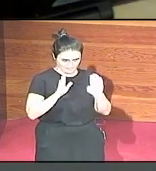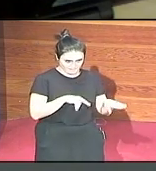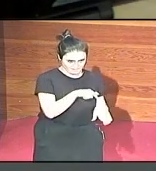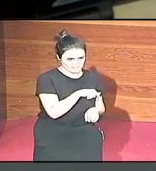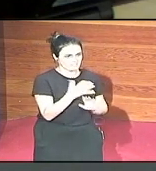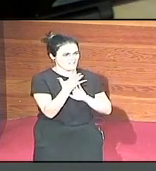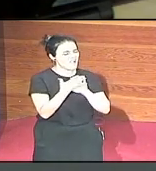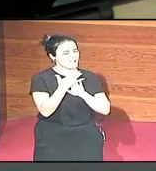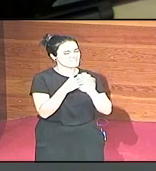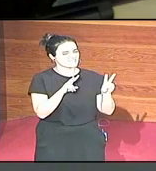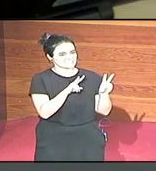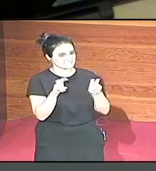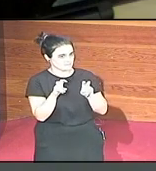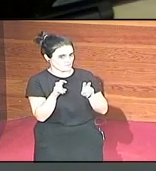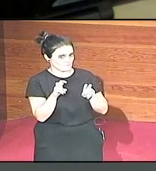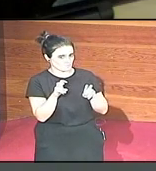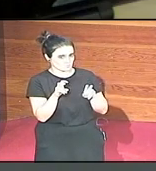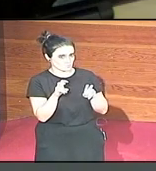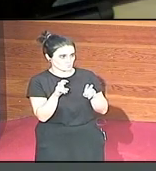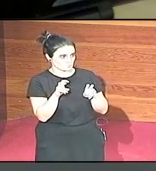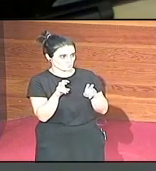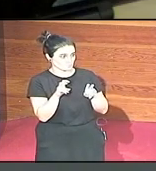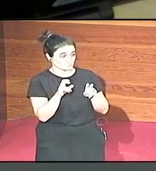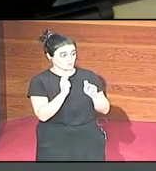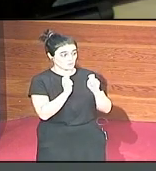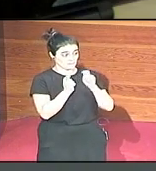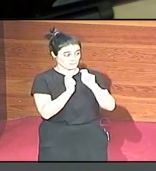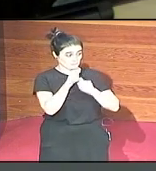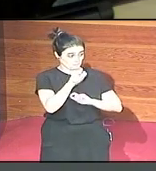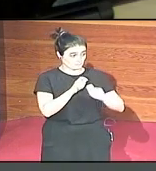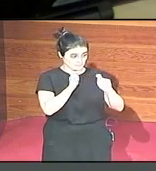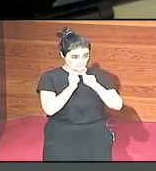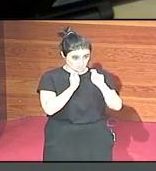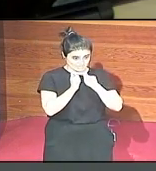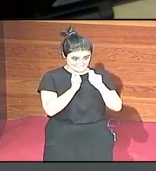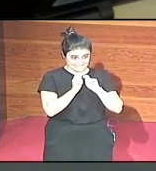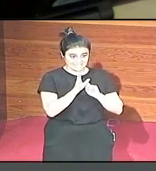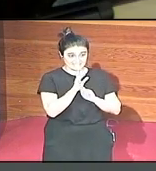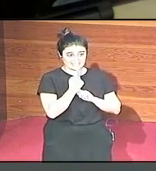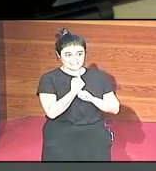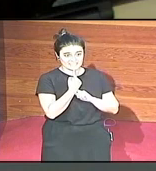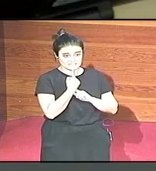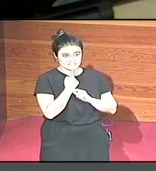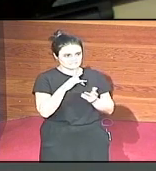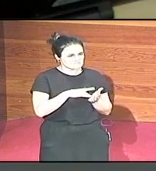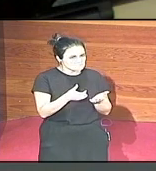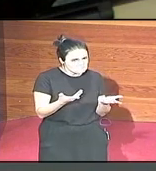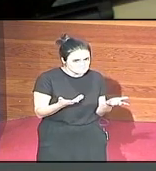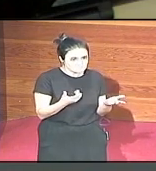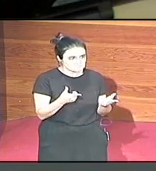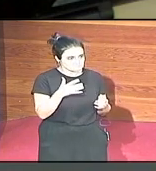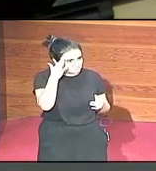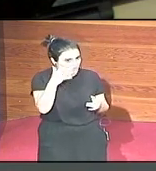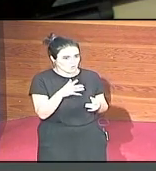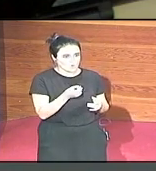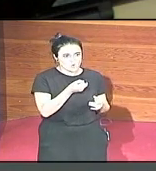este. El periodista, un poco molesto, le decía: pero señor Gorbachev, ¿cómo es que usted aún hasta ahora